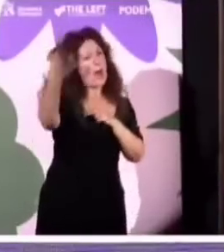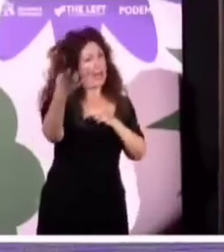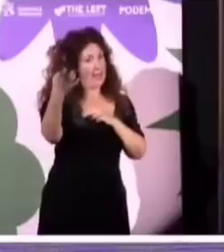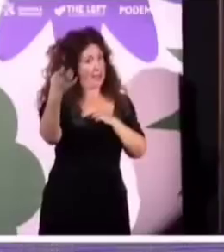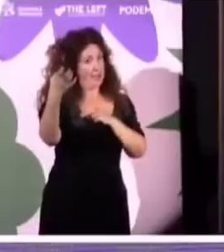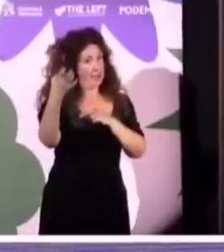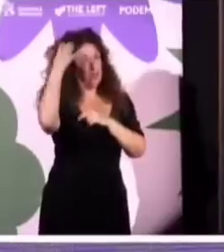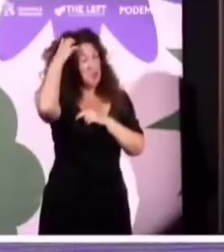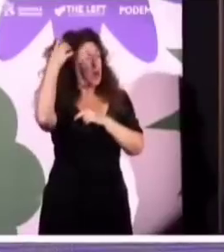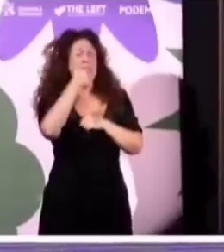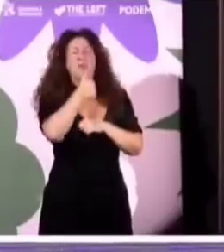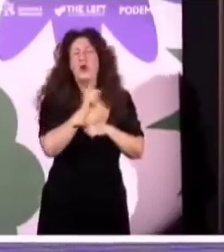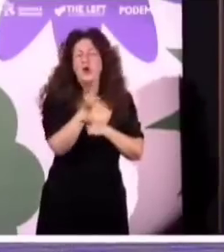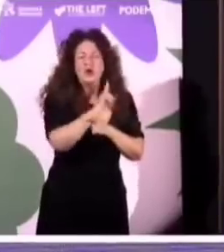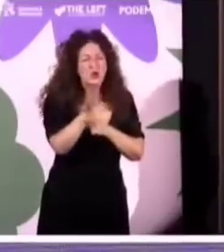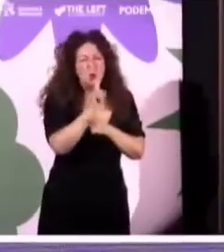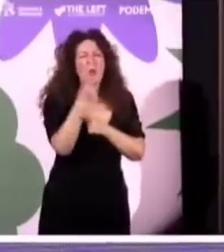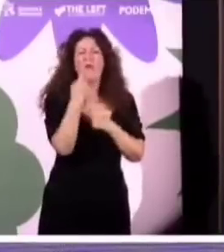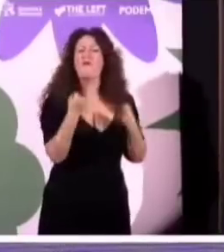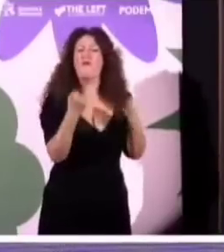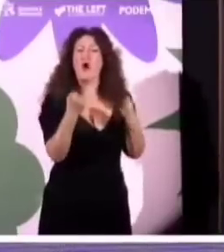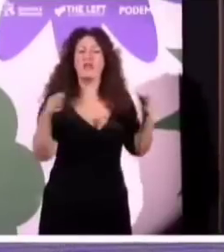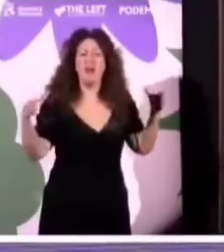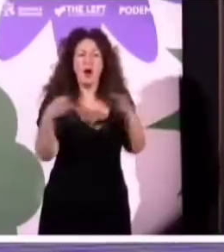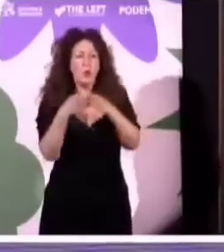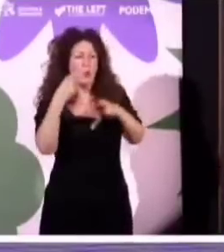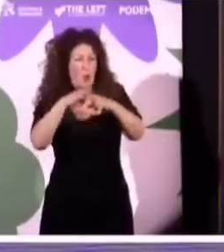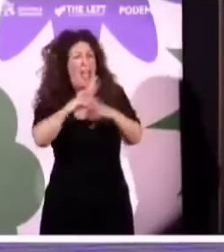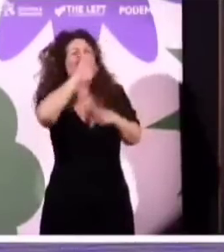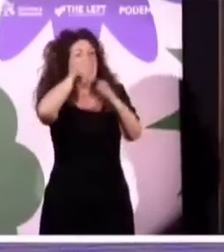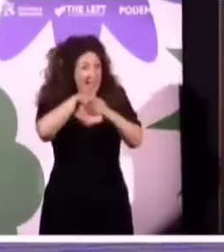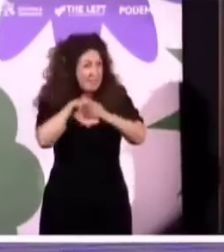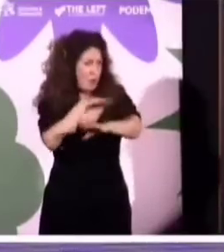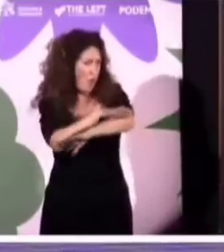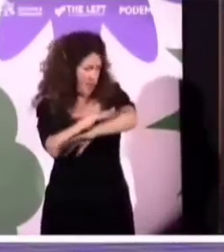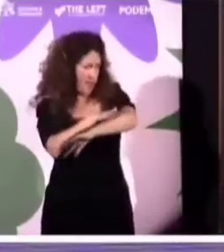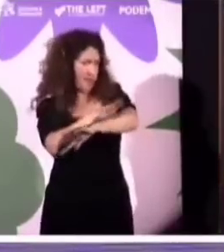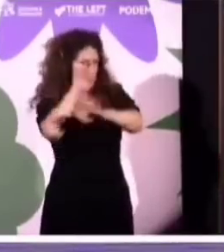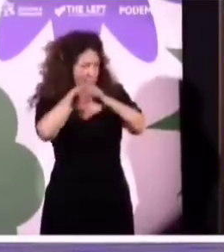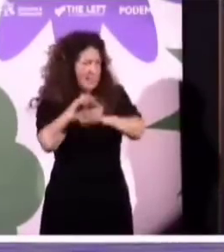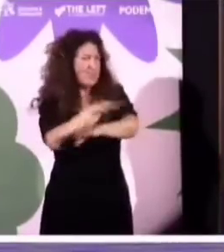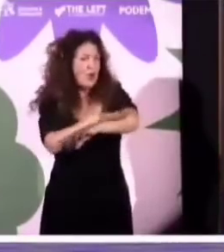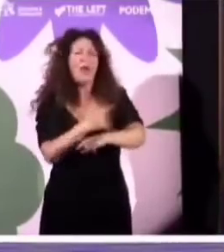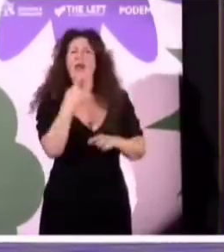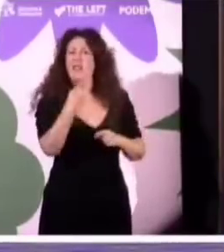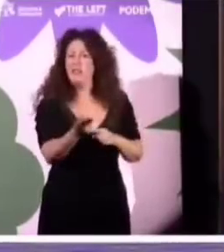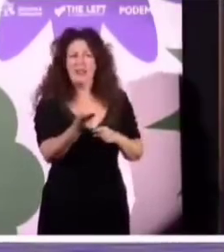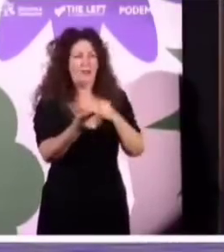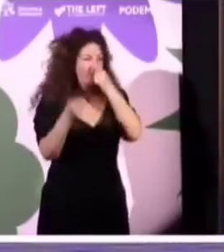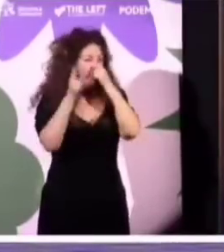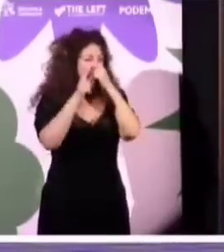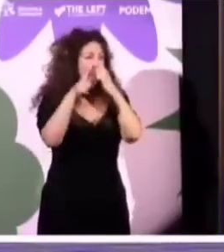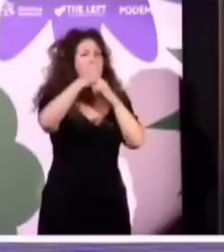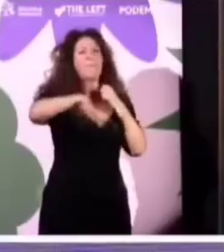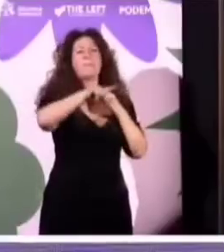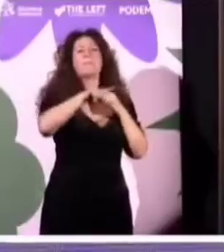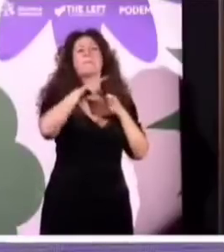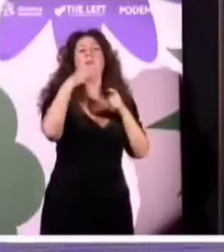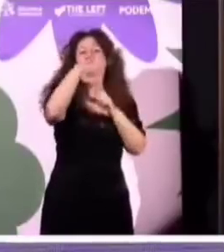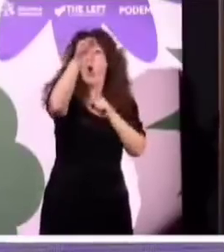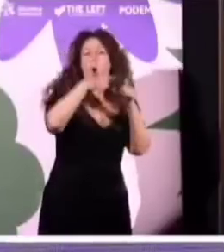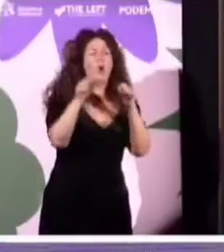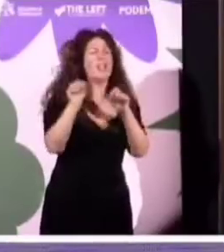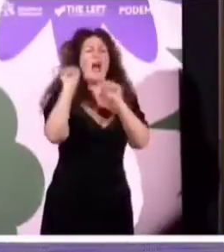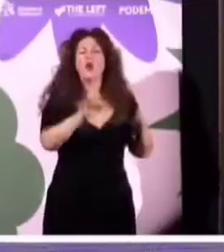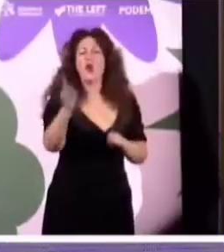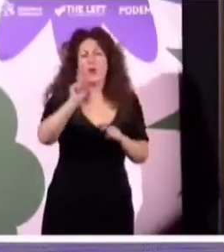eso no pueden soportar que haya una fuerza política de gobierno, que diga que la OTAN no defiende a Europa y que el